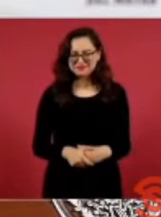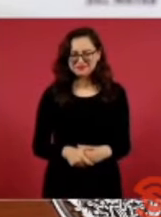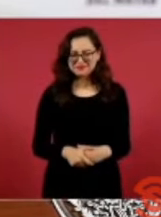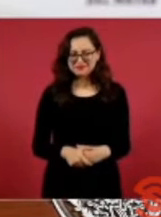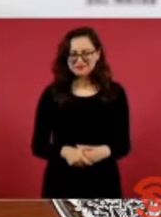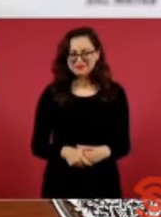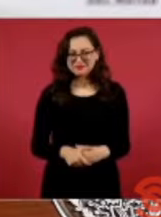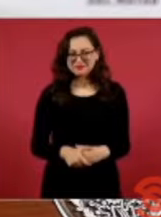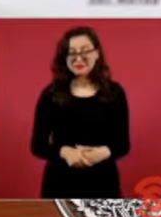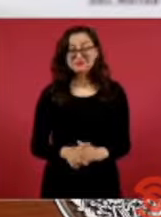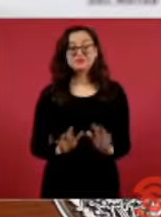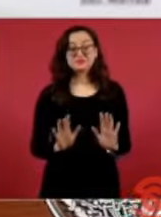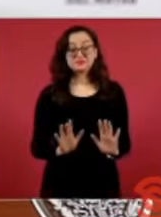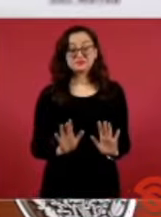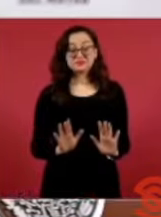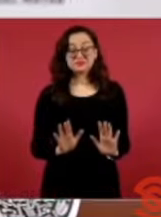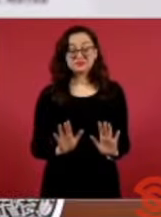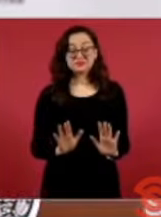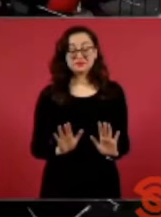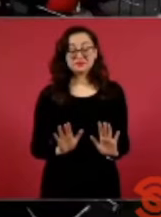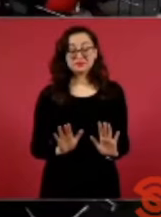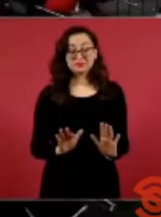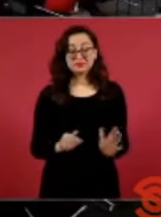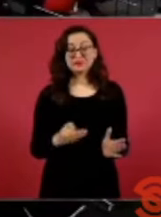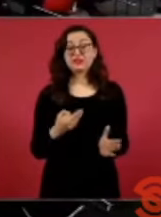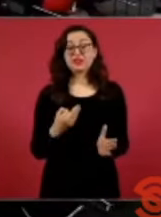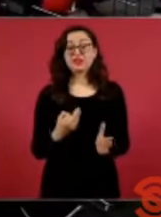Y todavía falta,